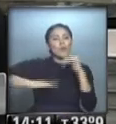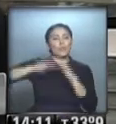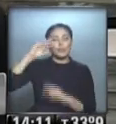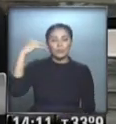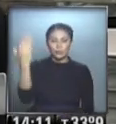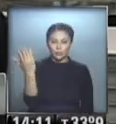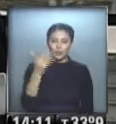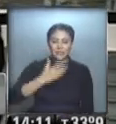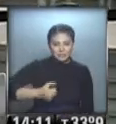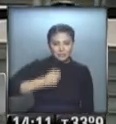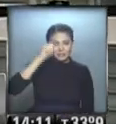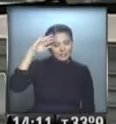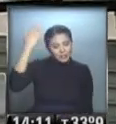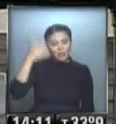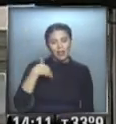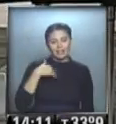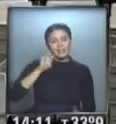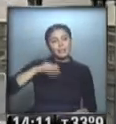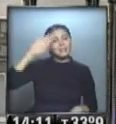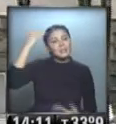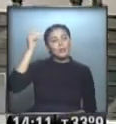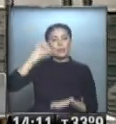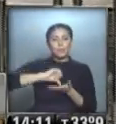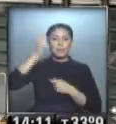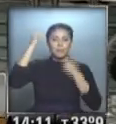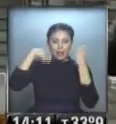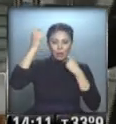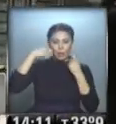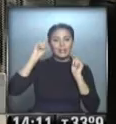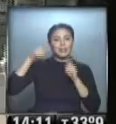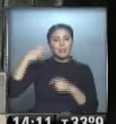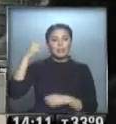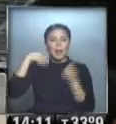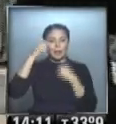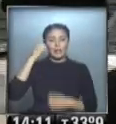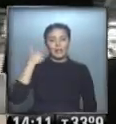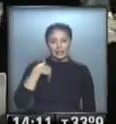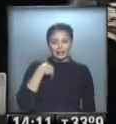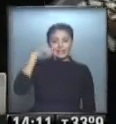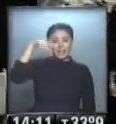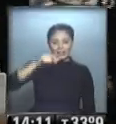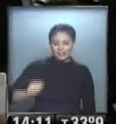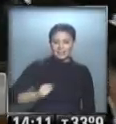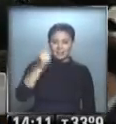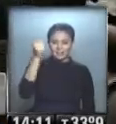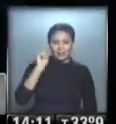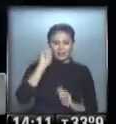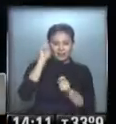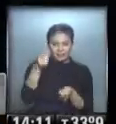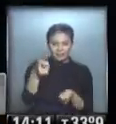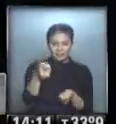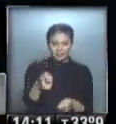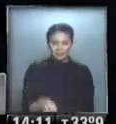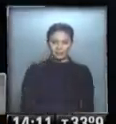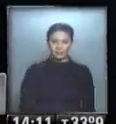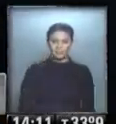futuro. Salud por Argentina y por Paraguay y por Paraguay y por Argentina. Y aquí está el sable.